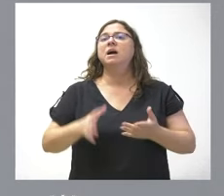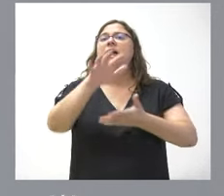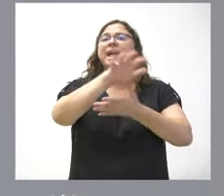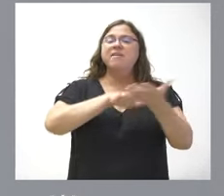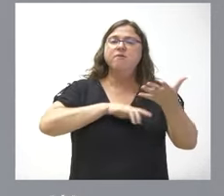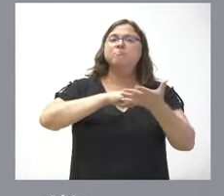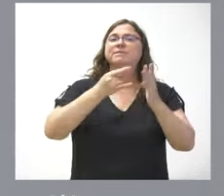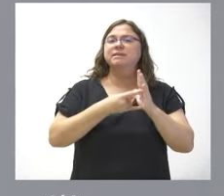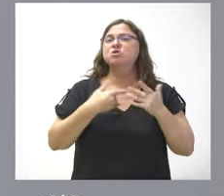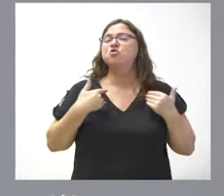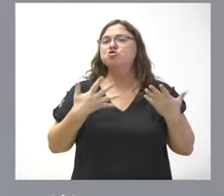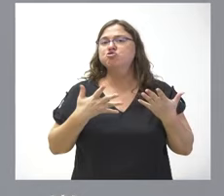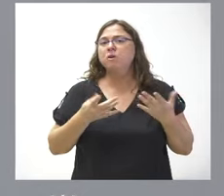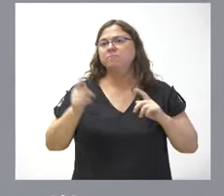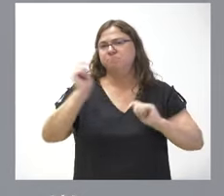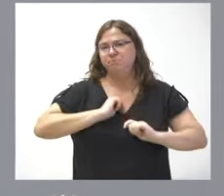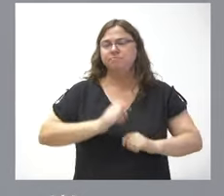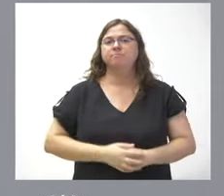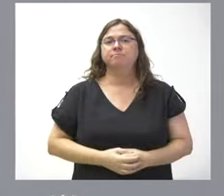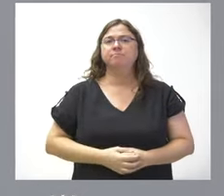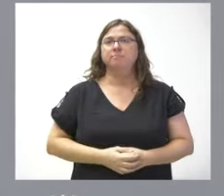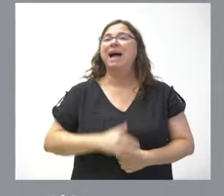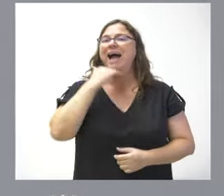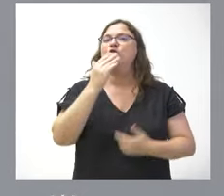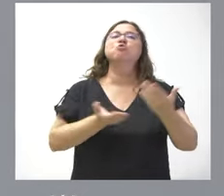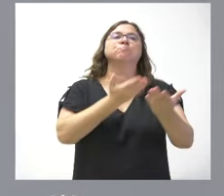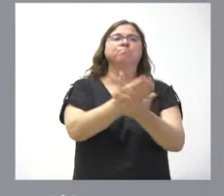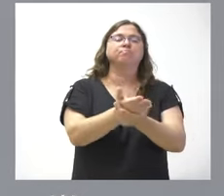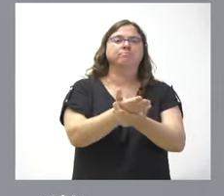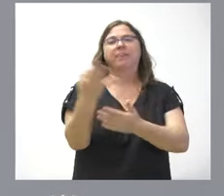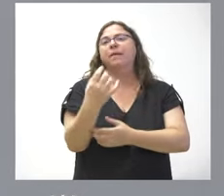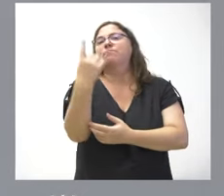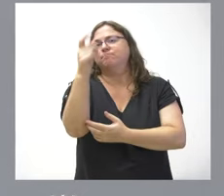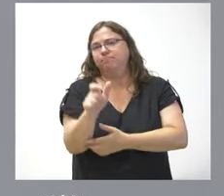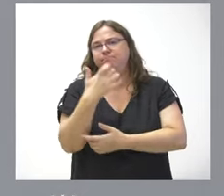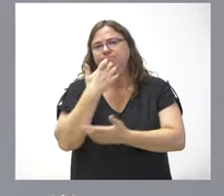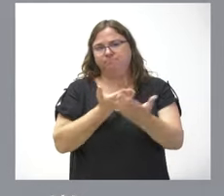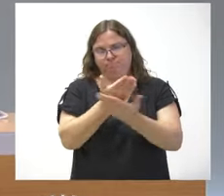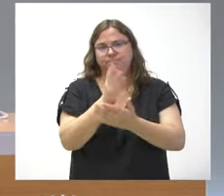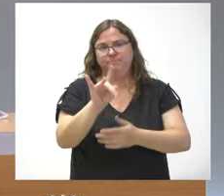técnicos que han sido precisos al efecto Pero sí tiene que haber un promotor de la de la